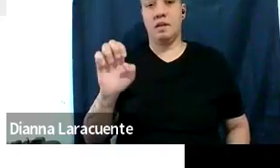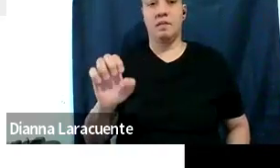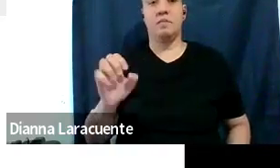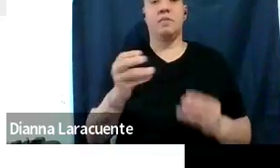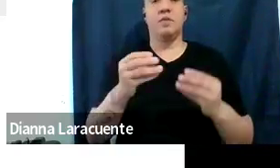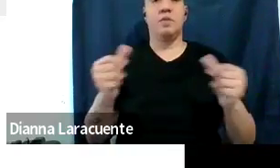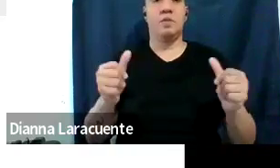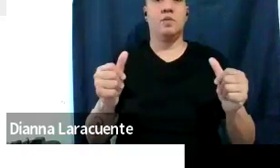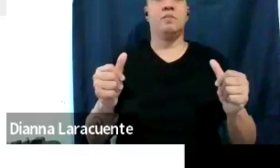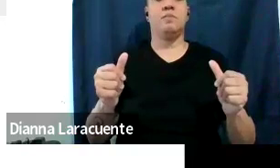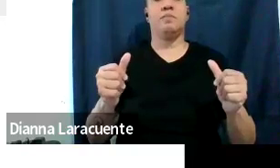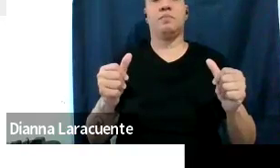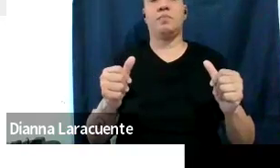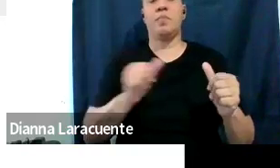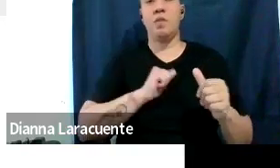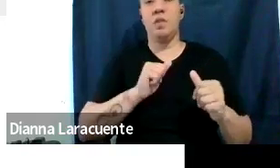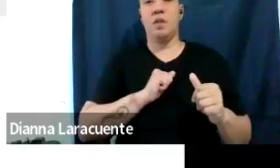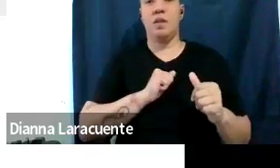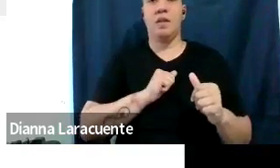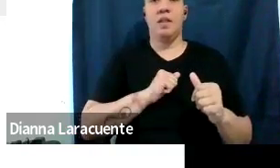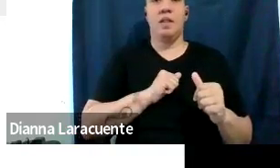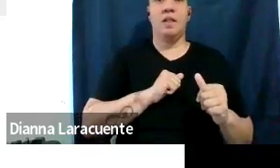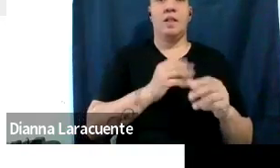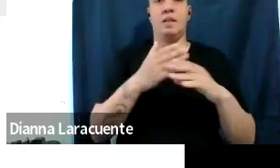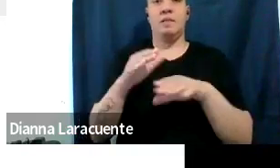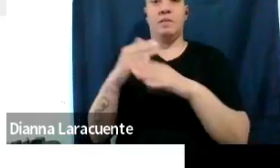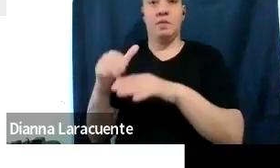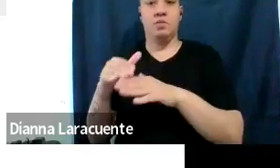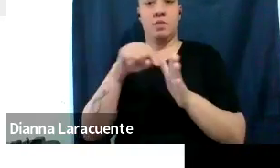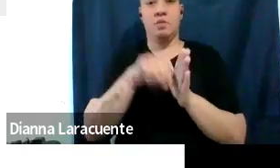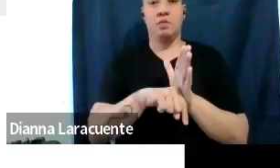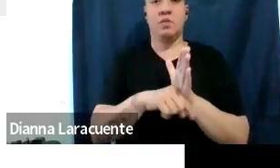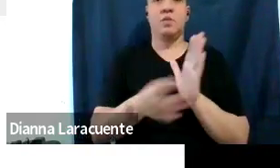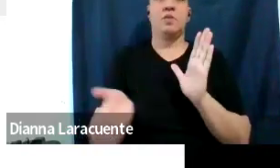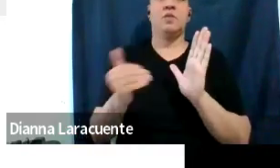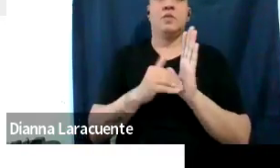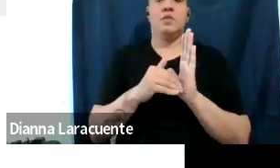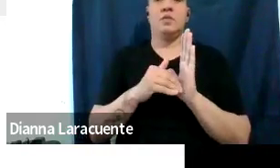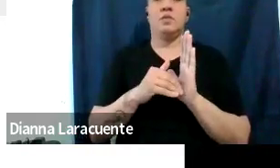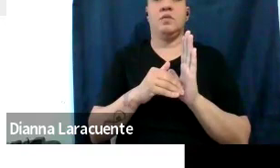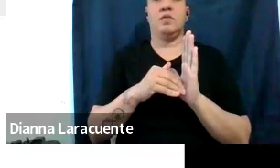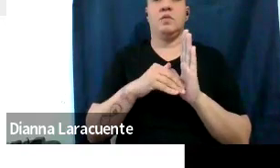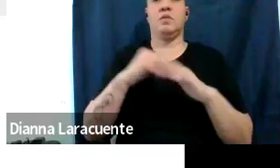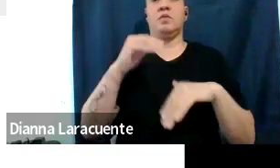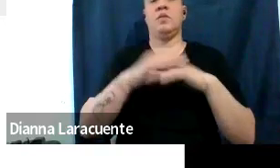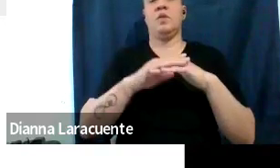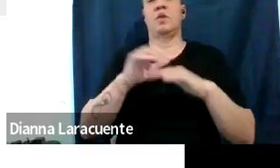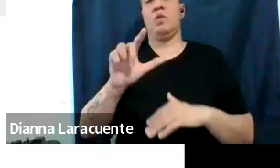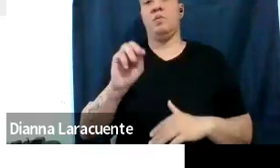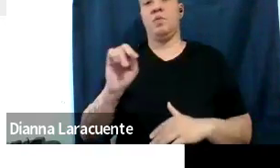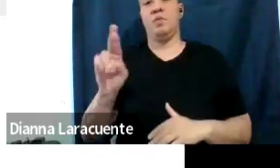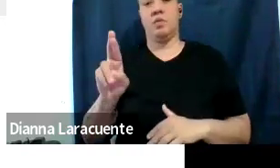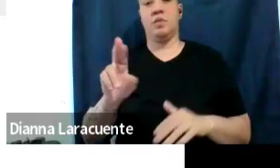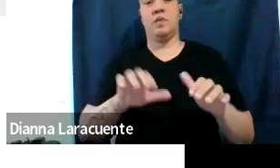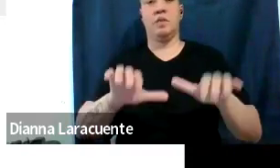autonómico, se profundizan las divisiones y vuelve otra vez la máxima de Luis Muñoz Rivera que hizo con